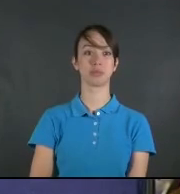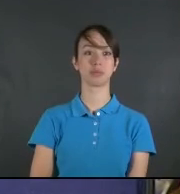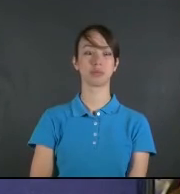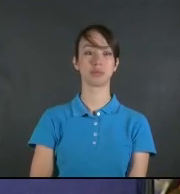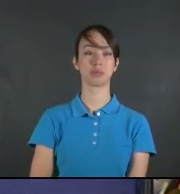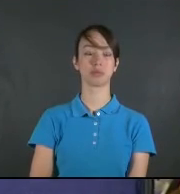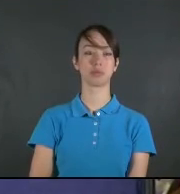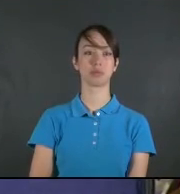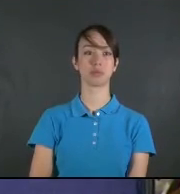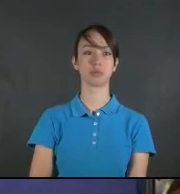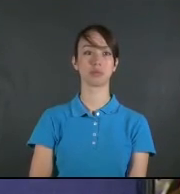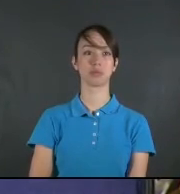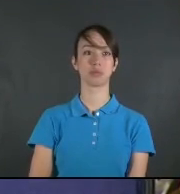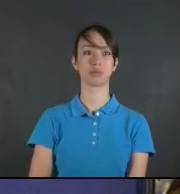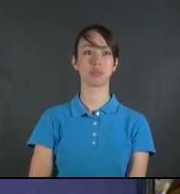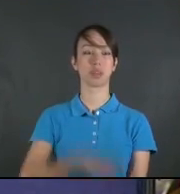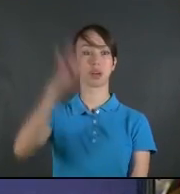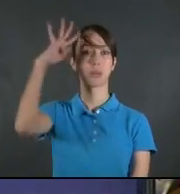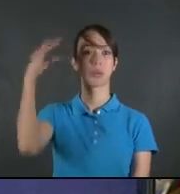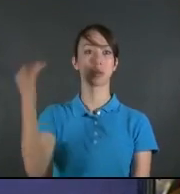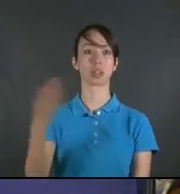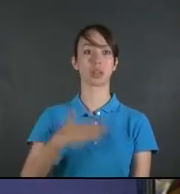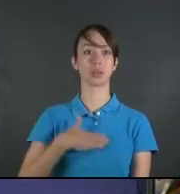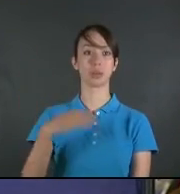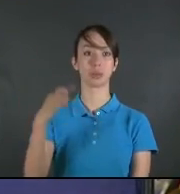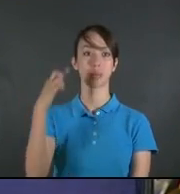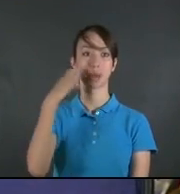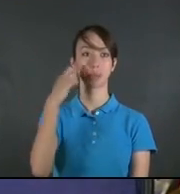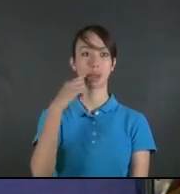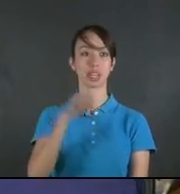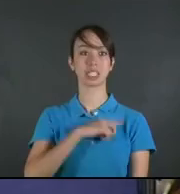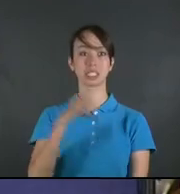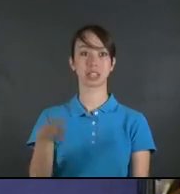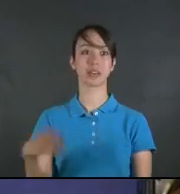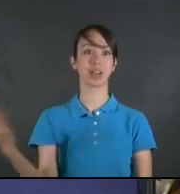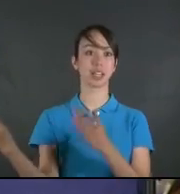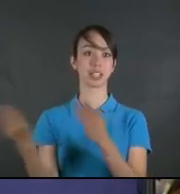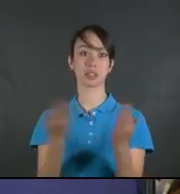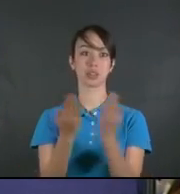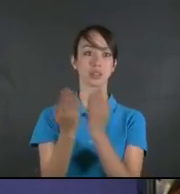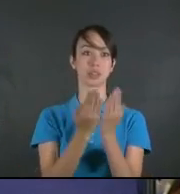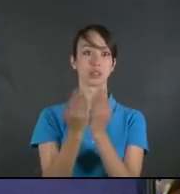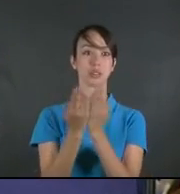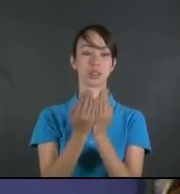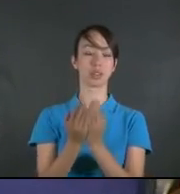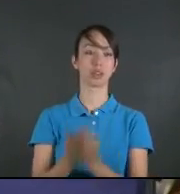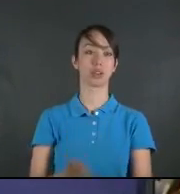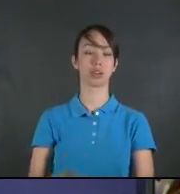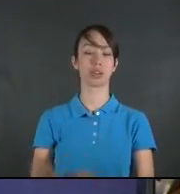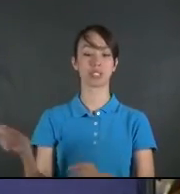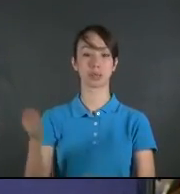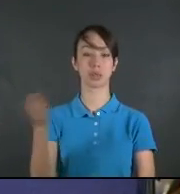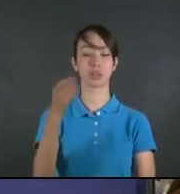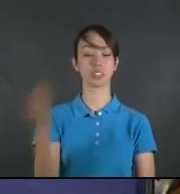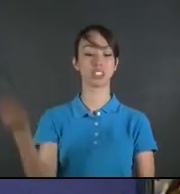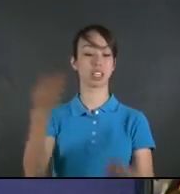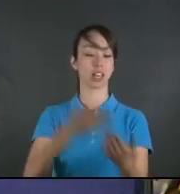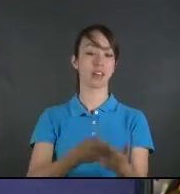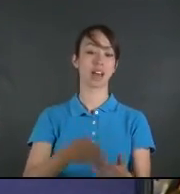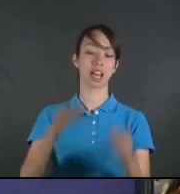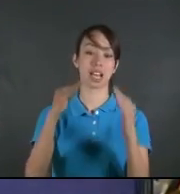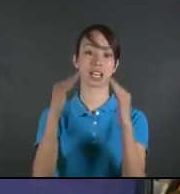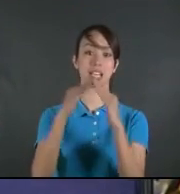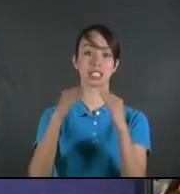Hero porque mi papá estaba estudiando sus amigos llegaban a a la casa a